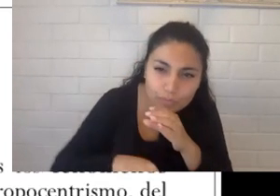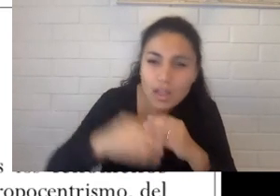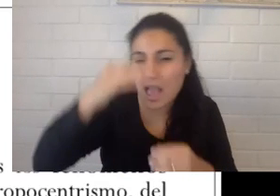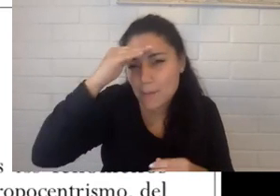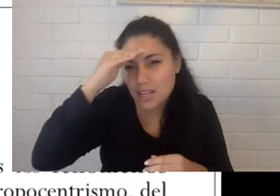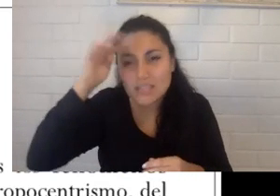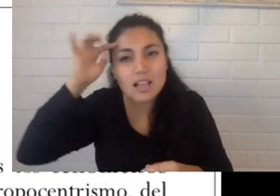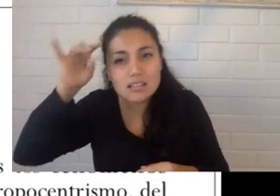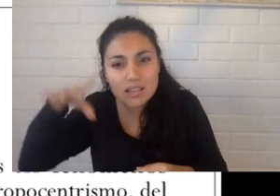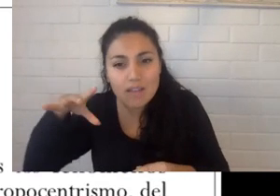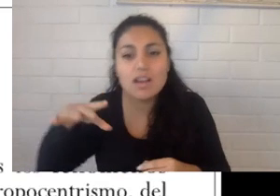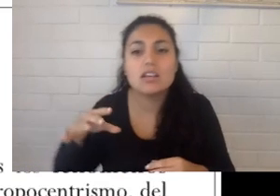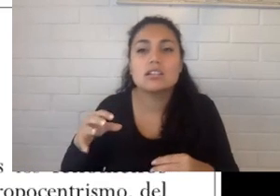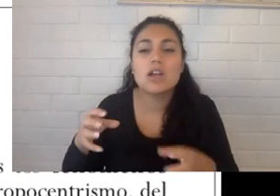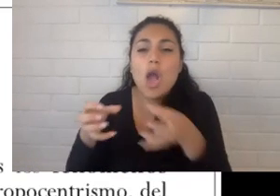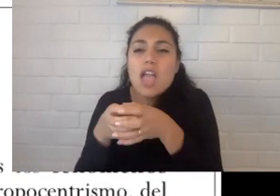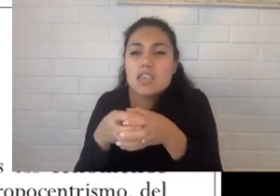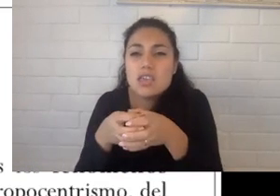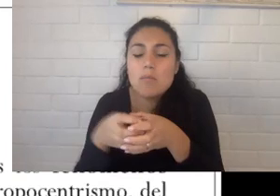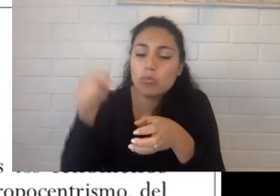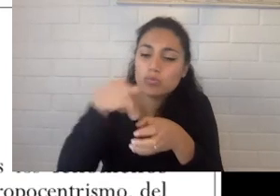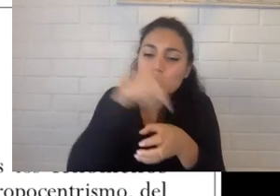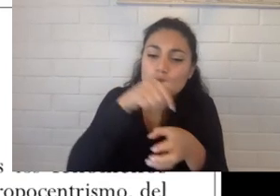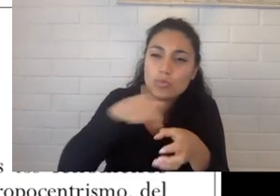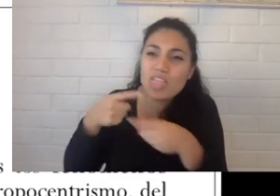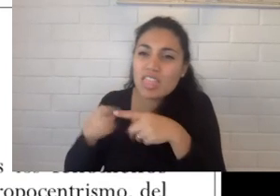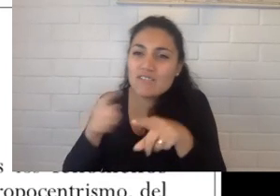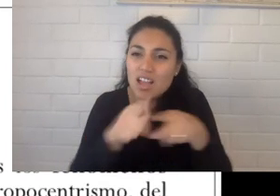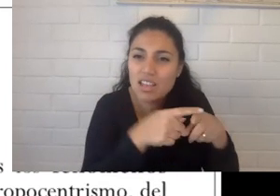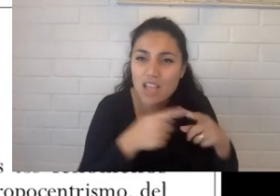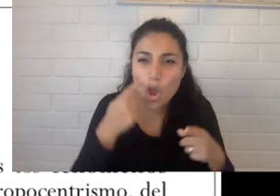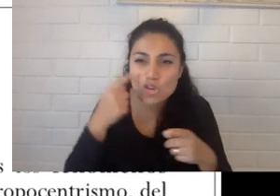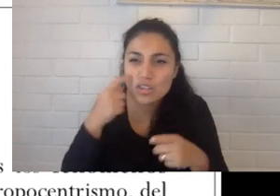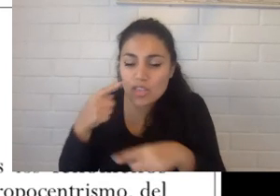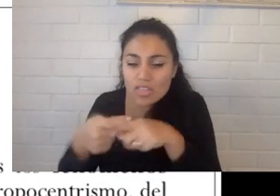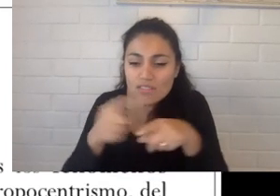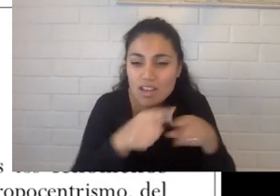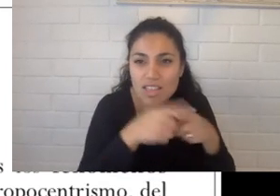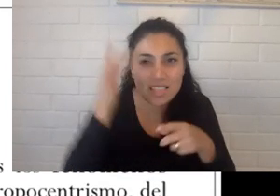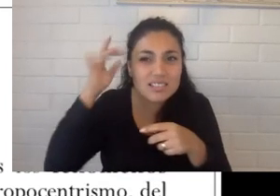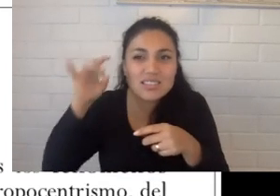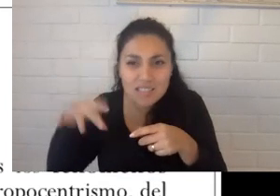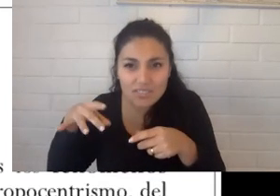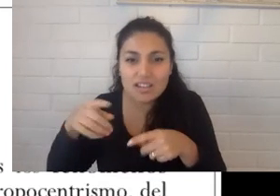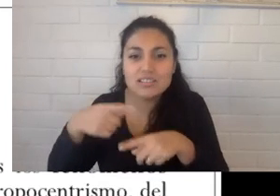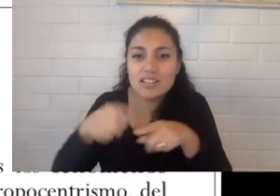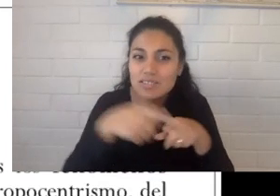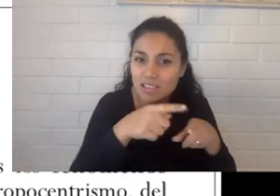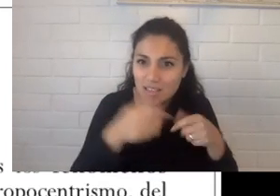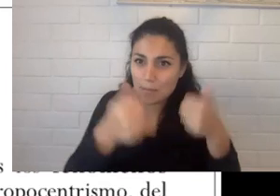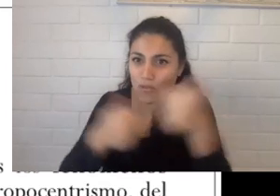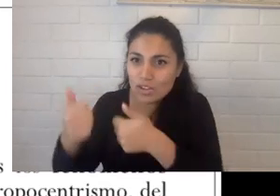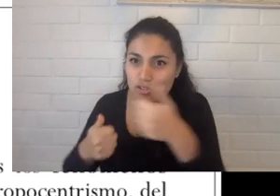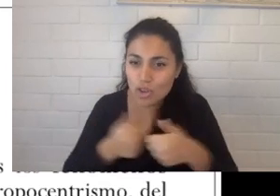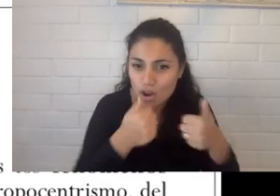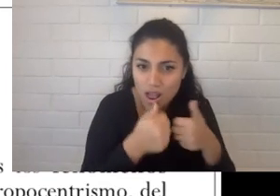eso es súper importante en los equipos, por ejemplo, en lo concreto. Yo cuando fui a estudiar la especialidad de biomecánica